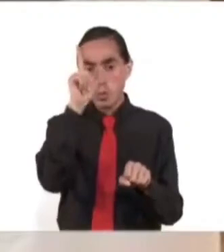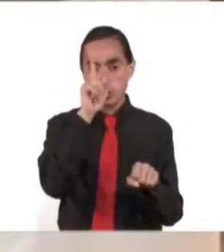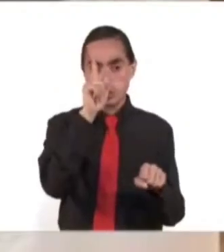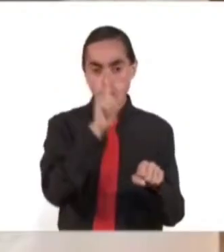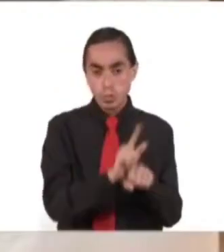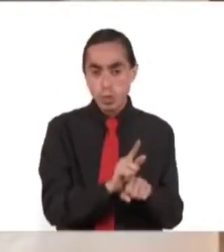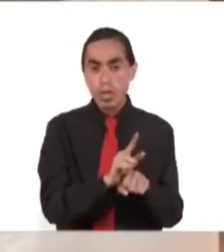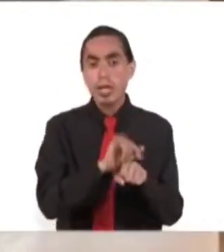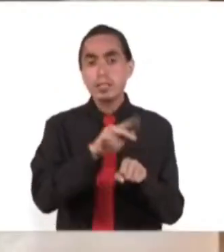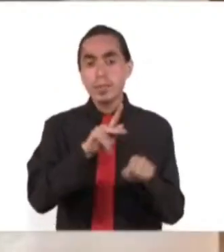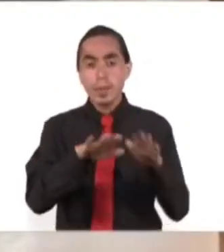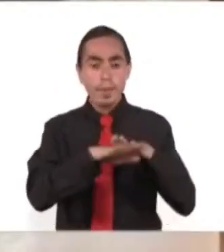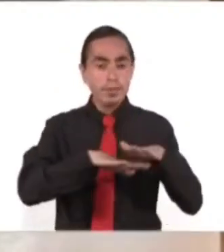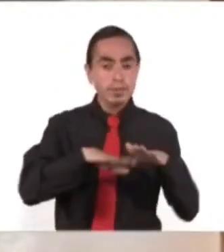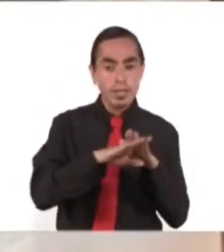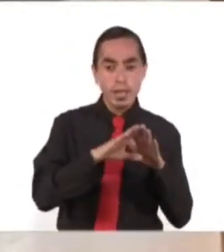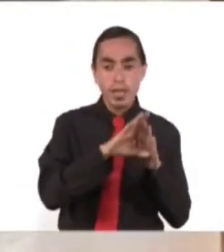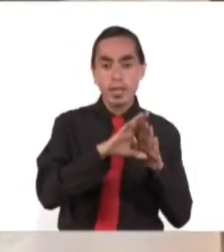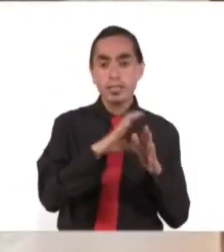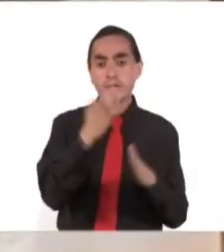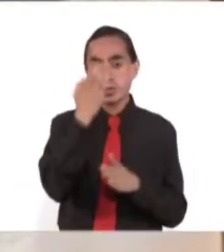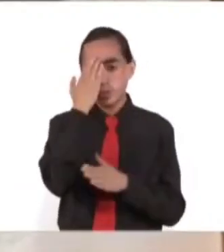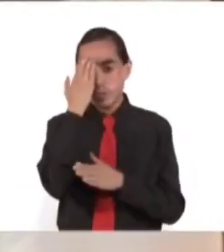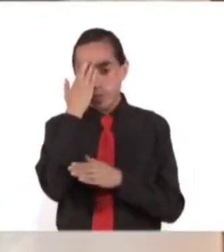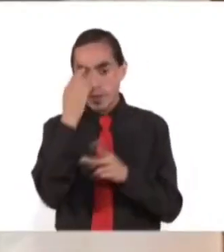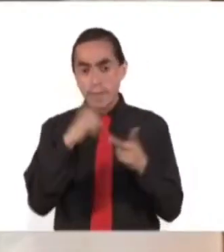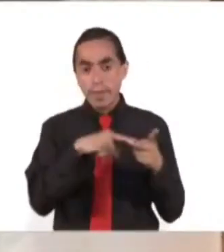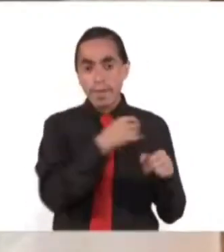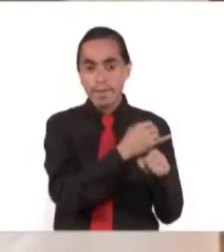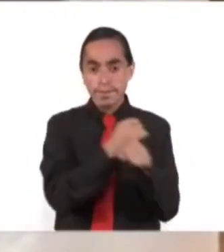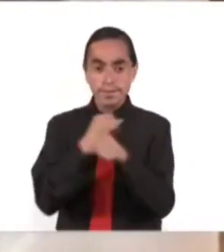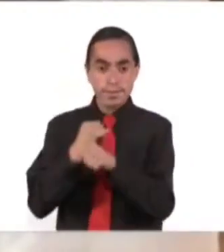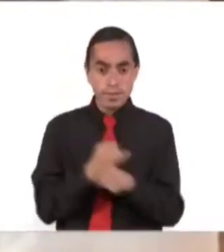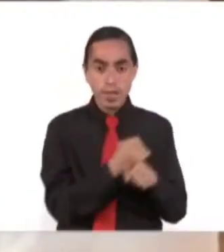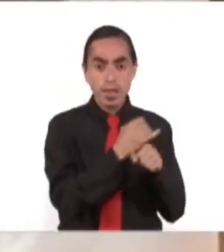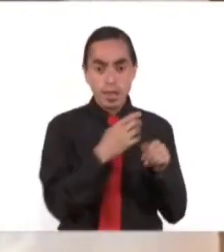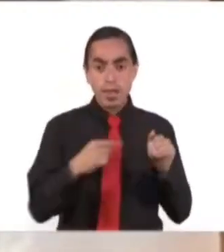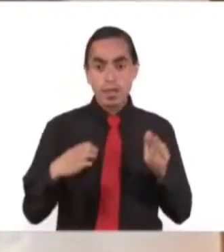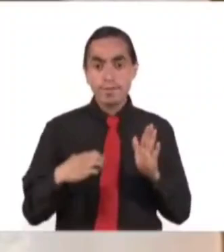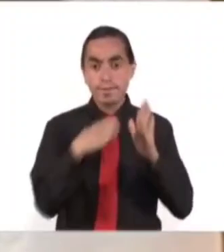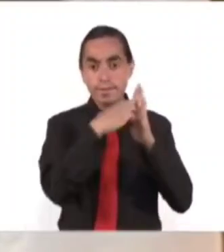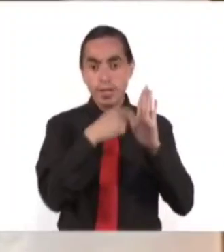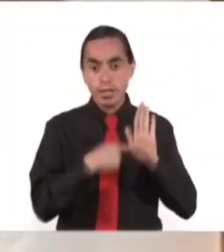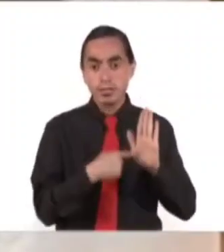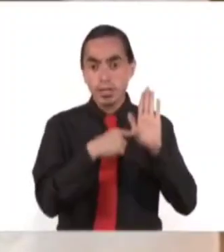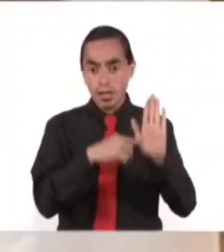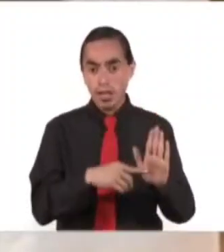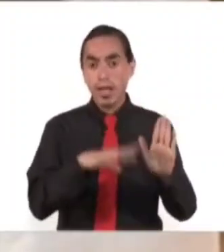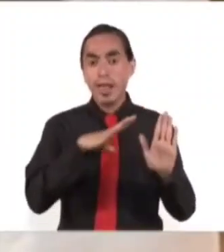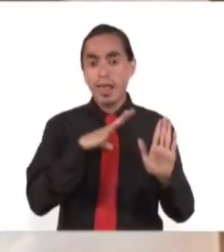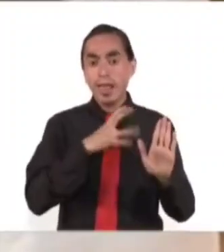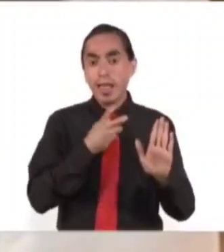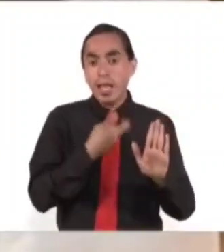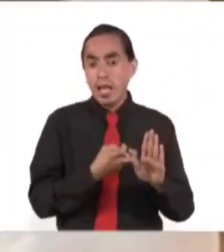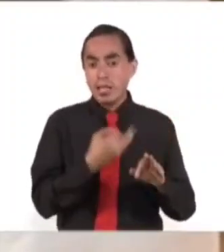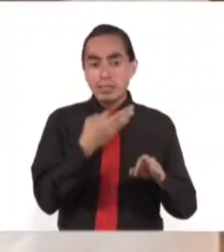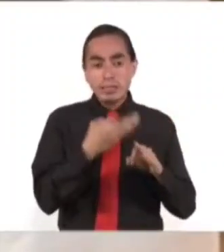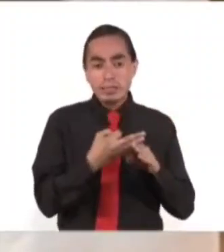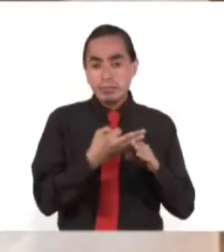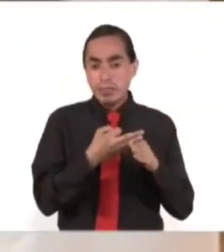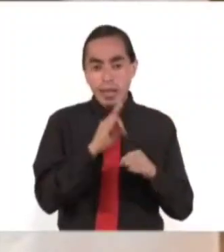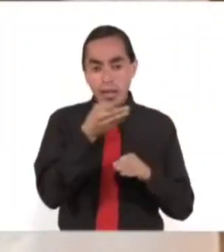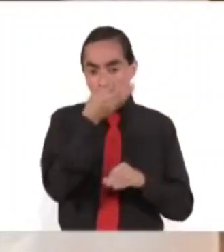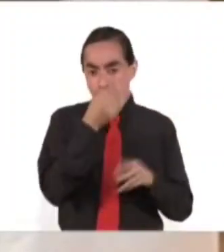en el conocimiento y la evidencia científicas, son apenas iniciales y